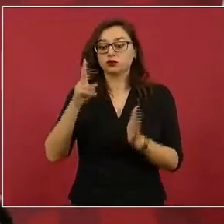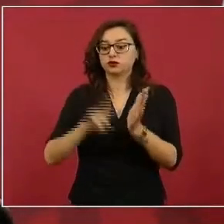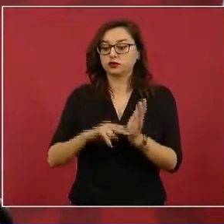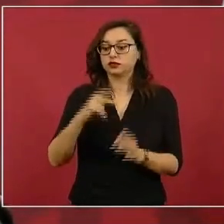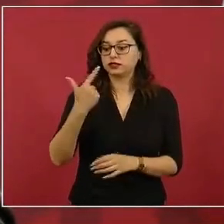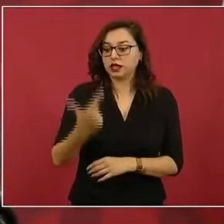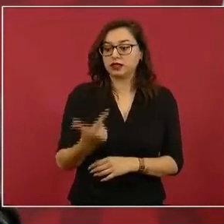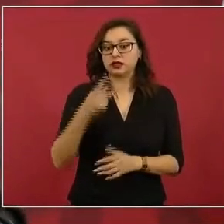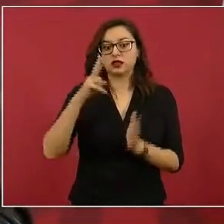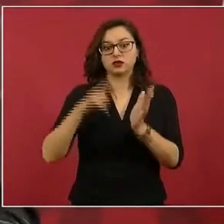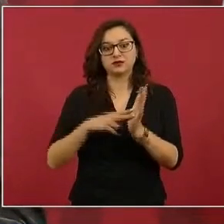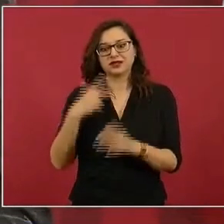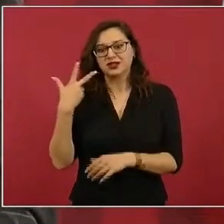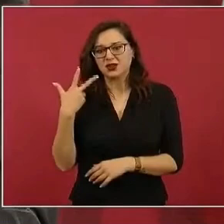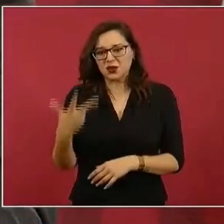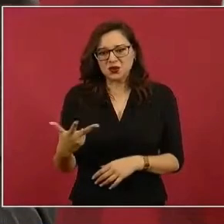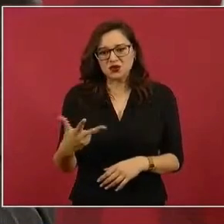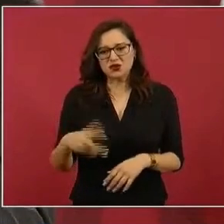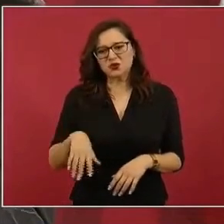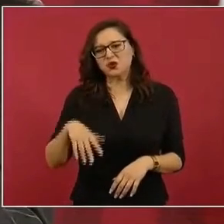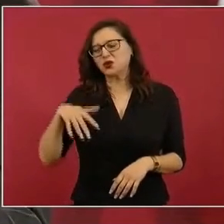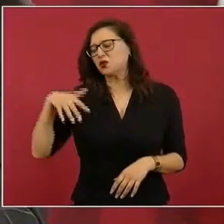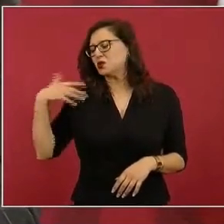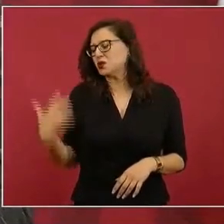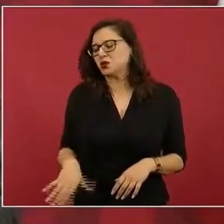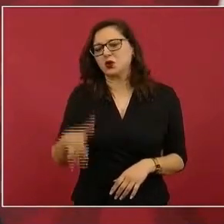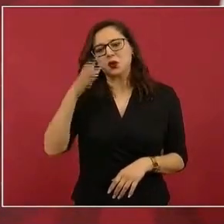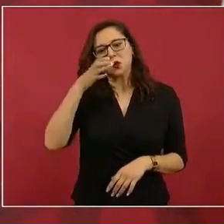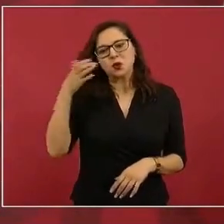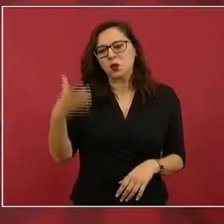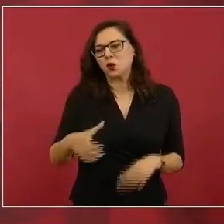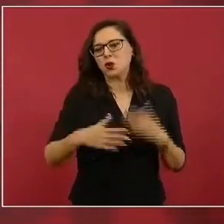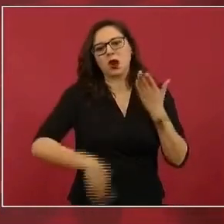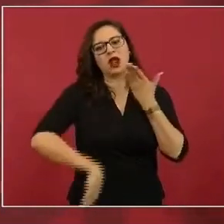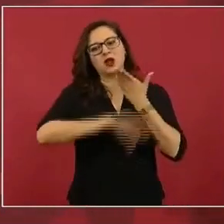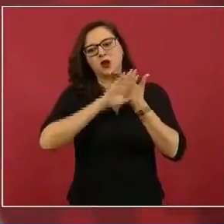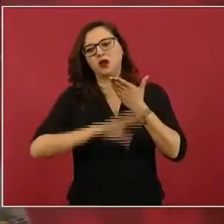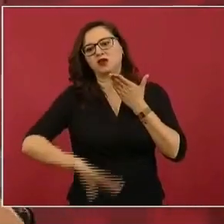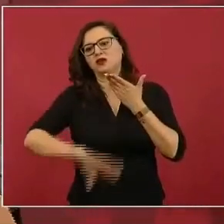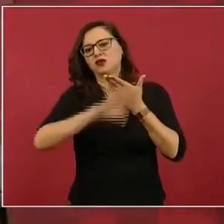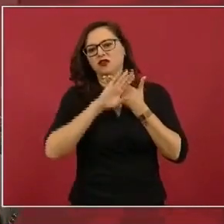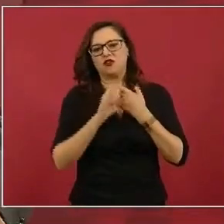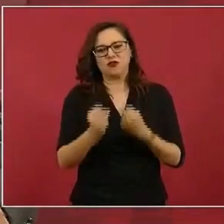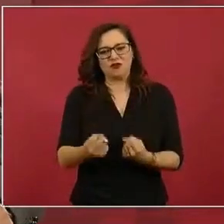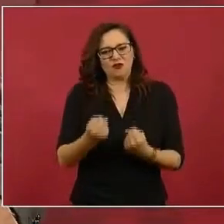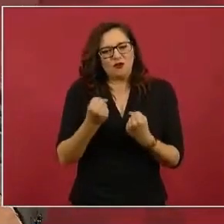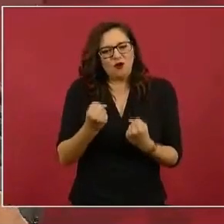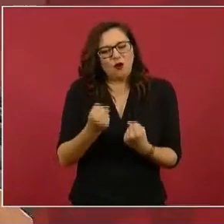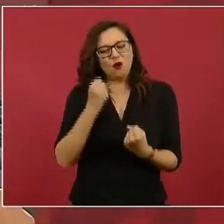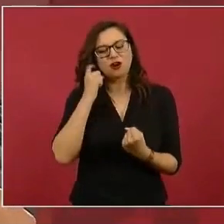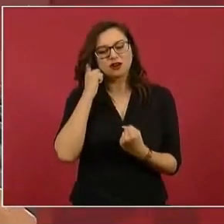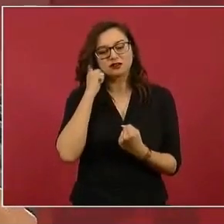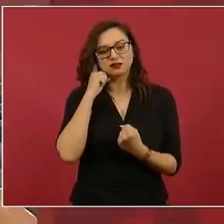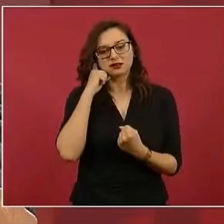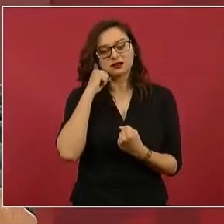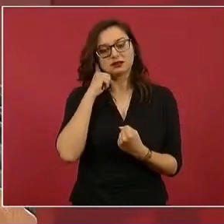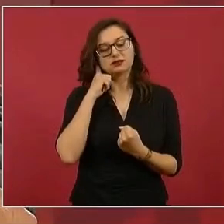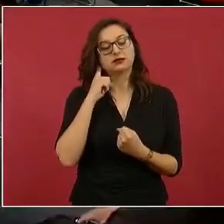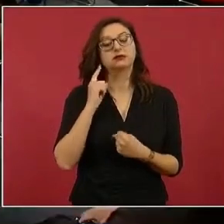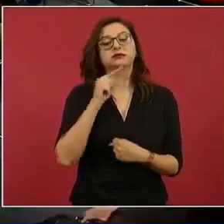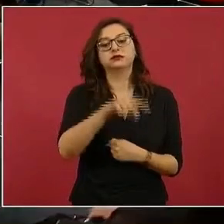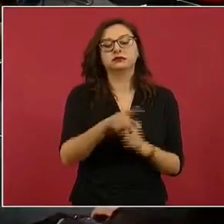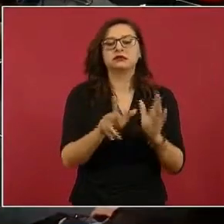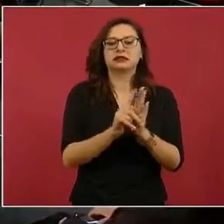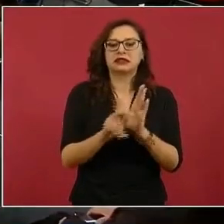2007, 2008 fueron años durísimos de linchamiento